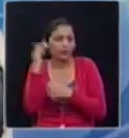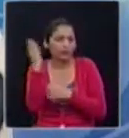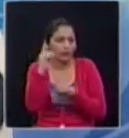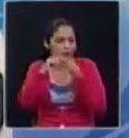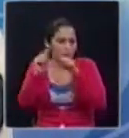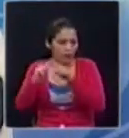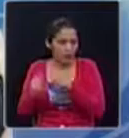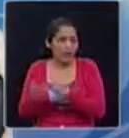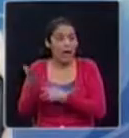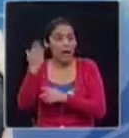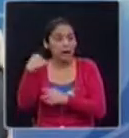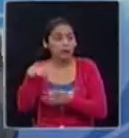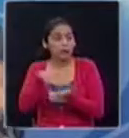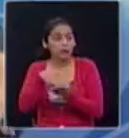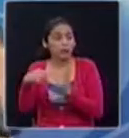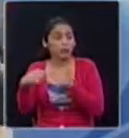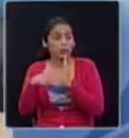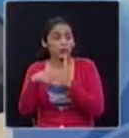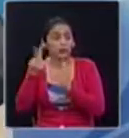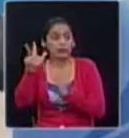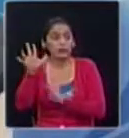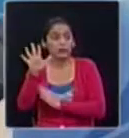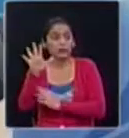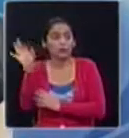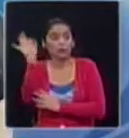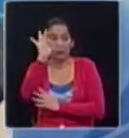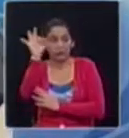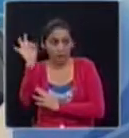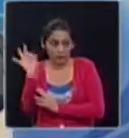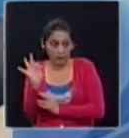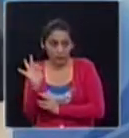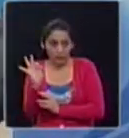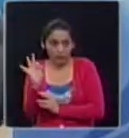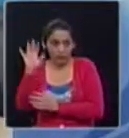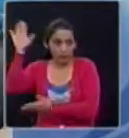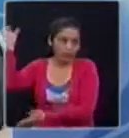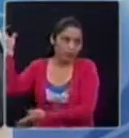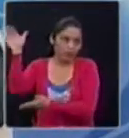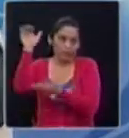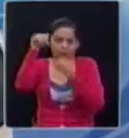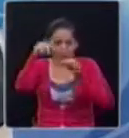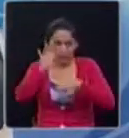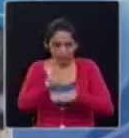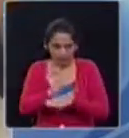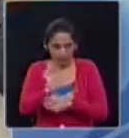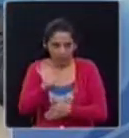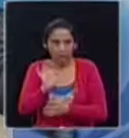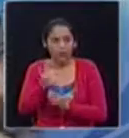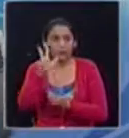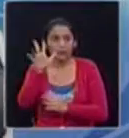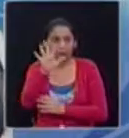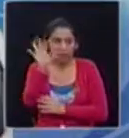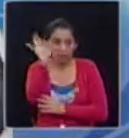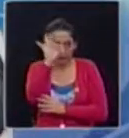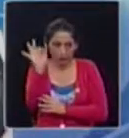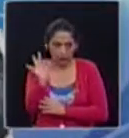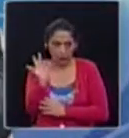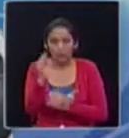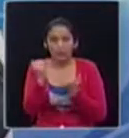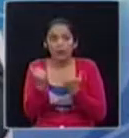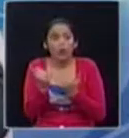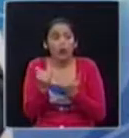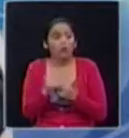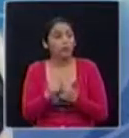le trasladamos al usuario, claro, va a tener un precio adicional, pero ahora sin ese 35%, ¿será que bajan los precios, en este